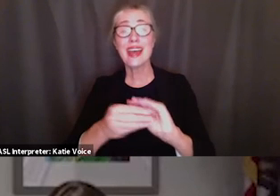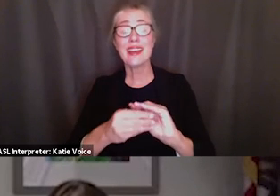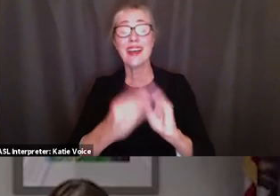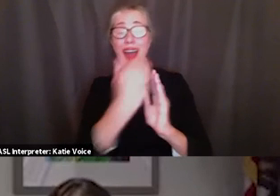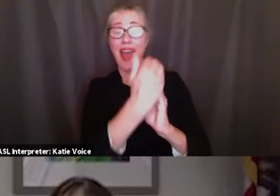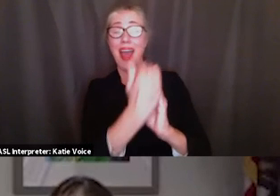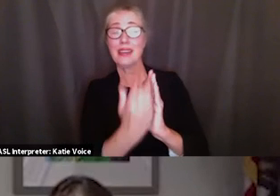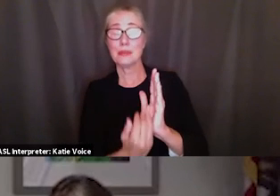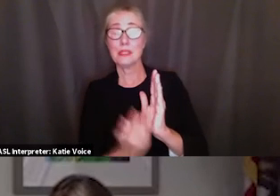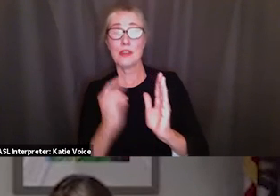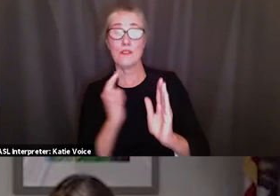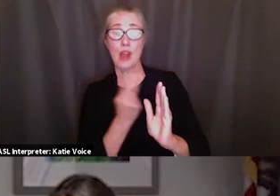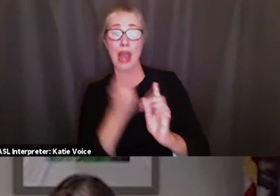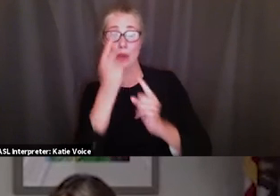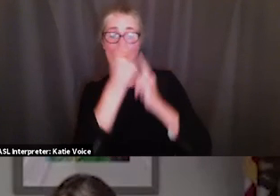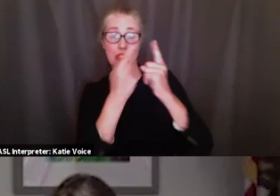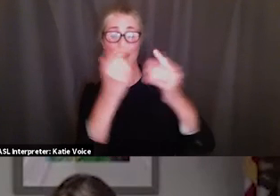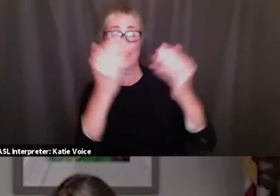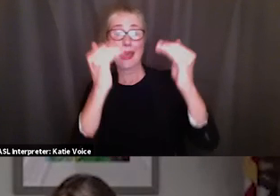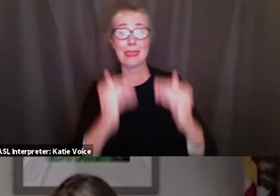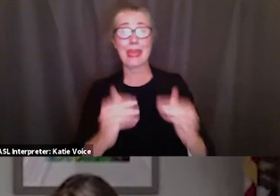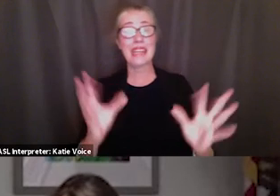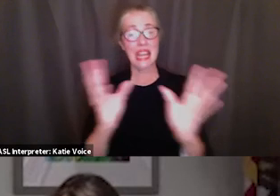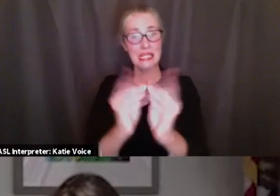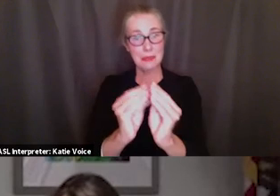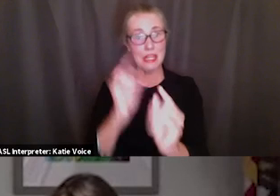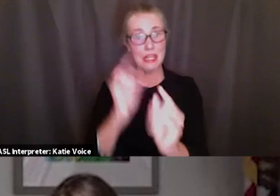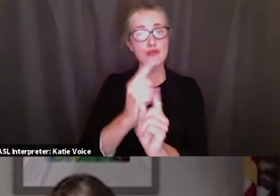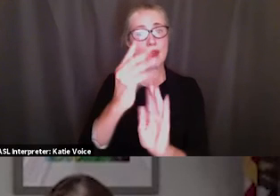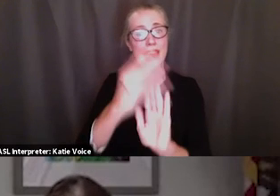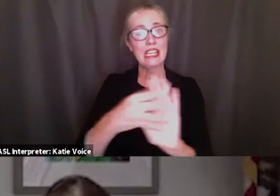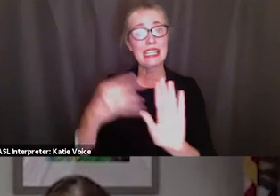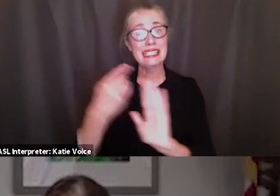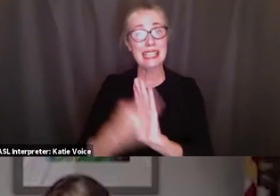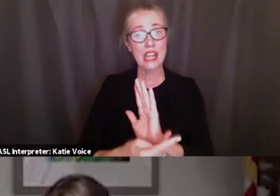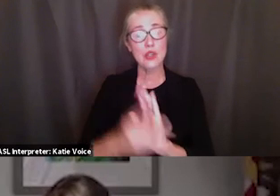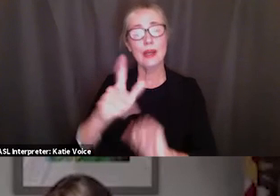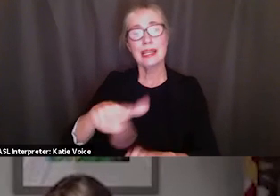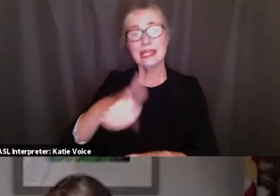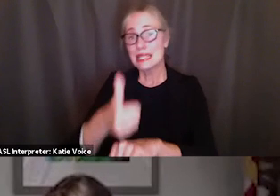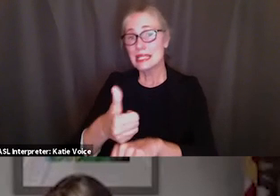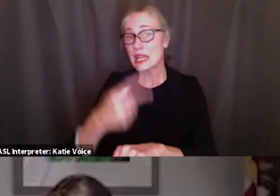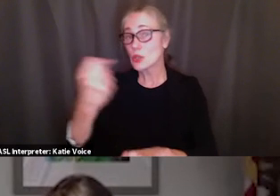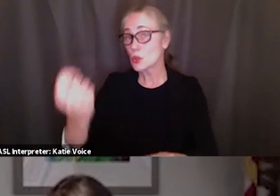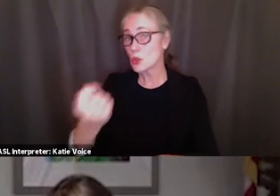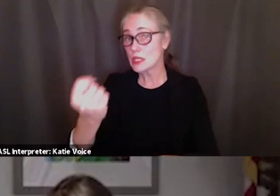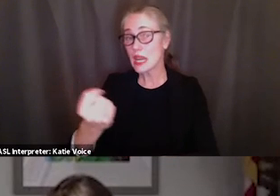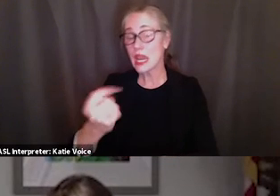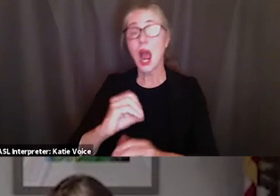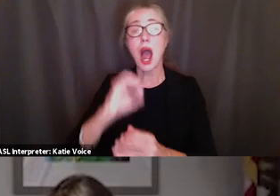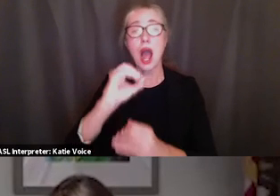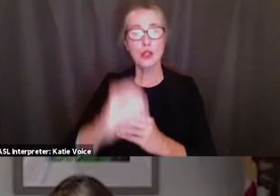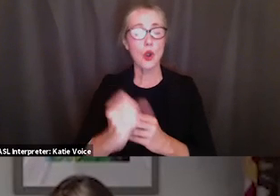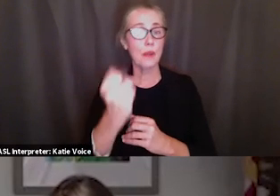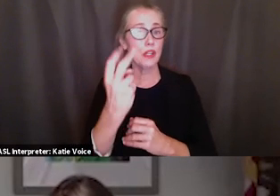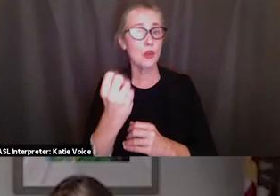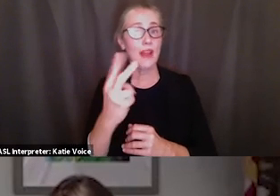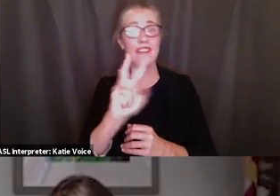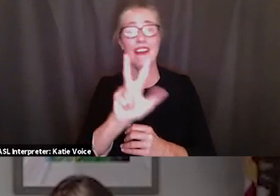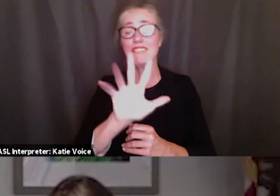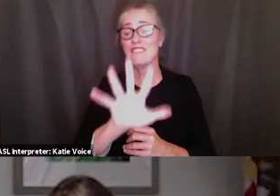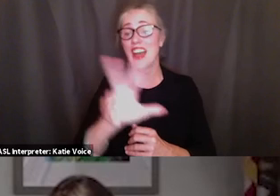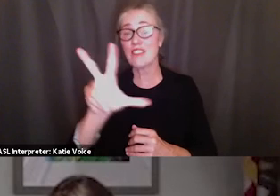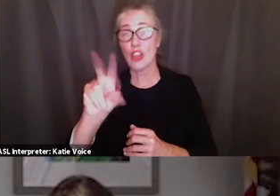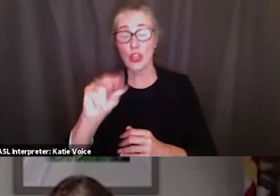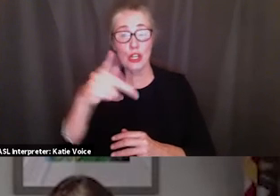para consideración del Consejo. Nuestra siguiente sesión es una sesión ordinaria del Consejo para el martes 12 de octubre a las 5:30 de